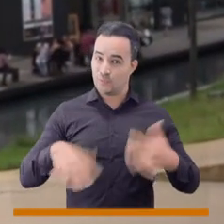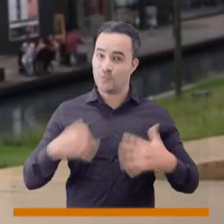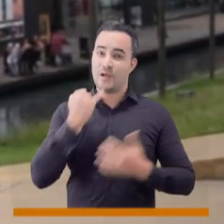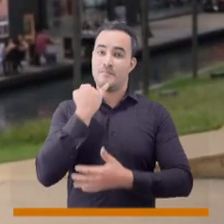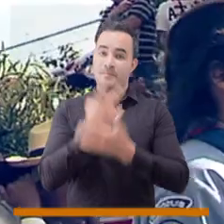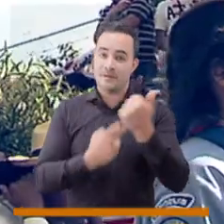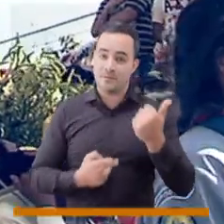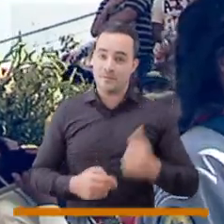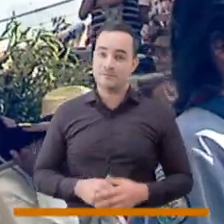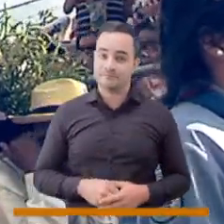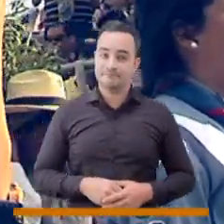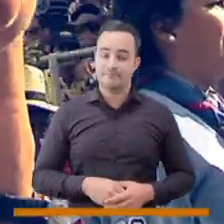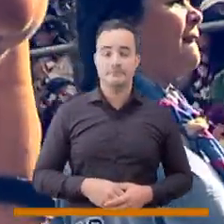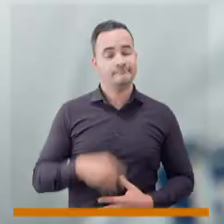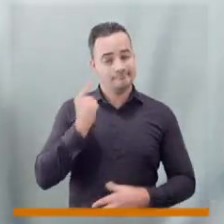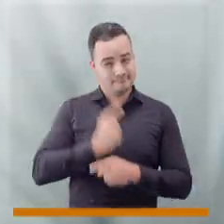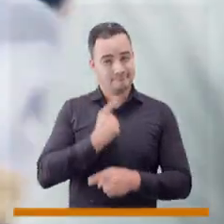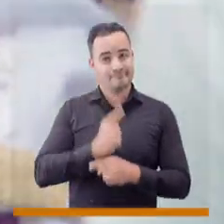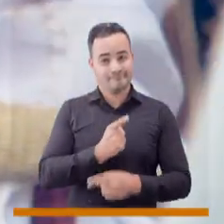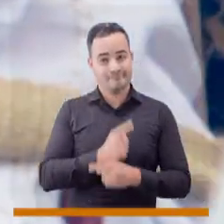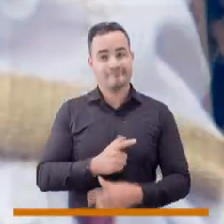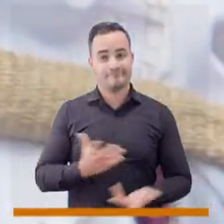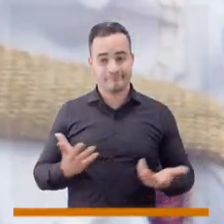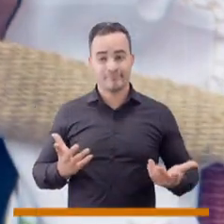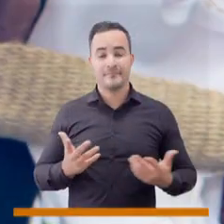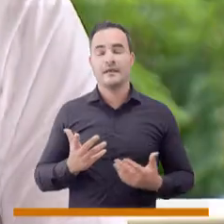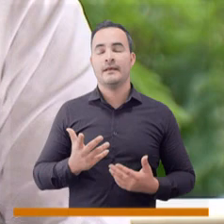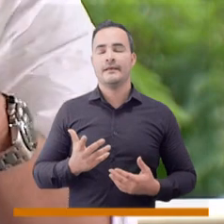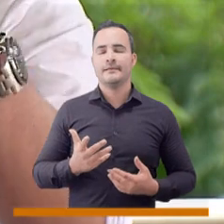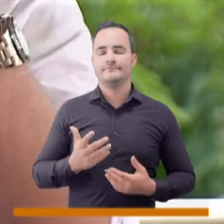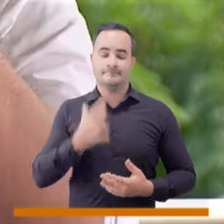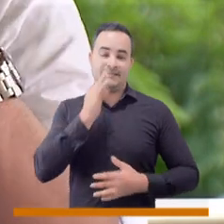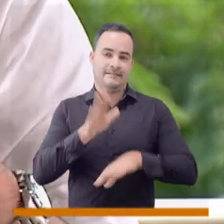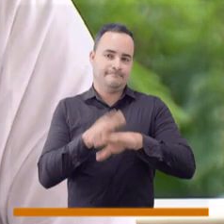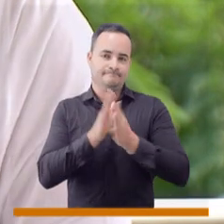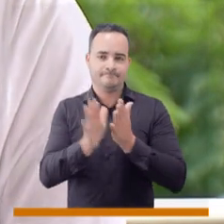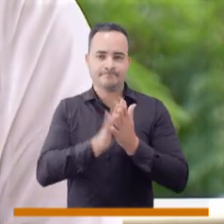bilingüismo. Claro, y por eso es muy importante, yo se lo decía a Caterina, mire,